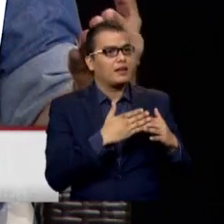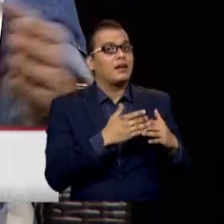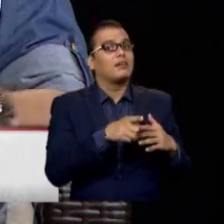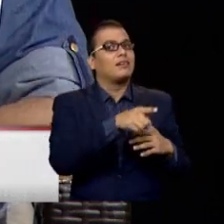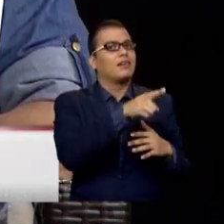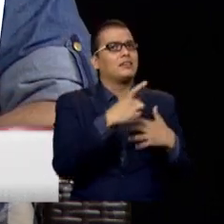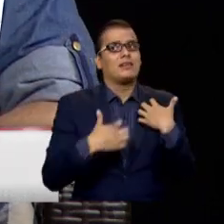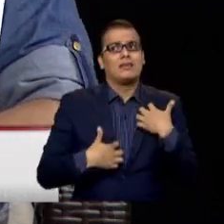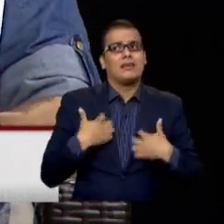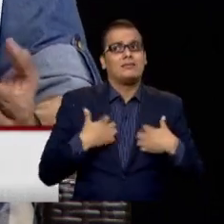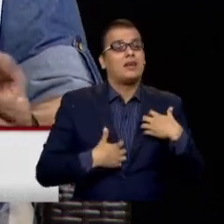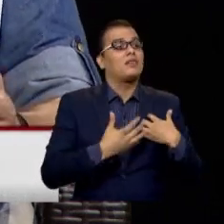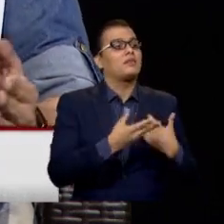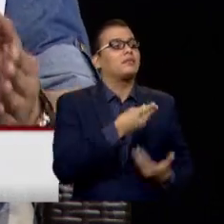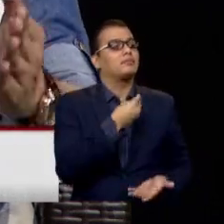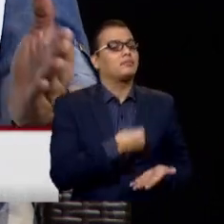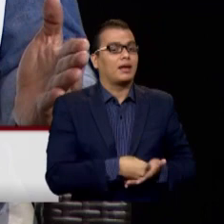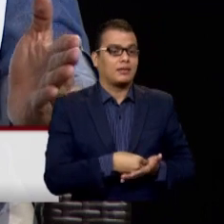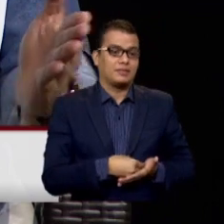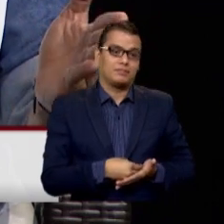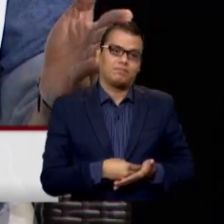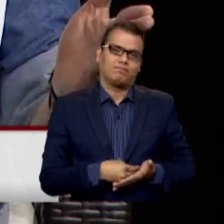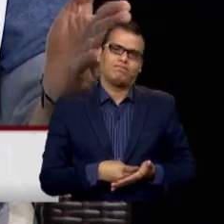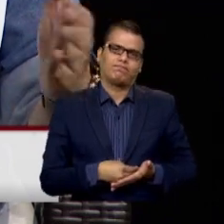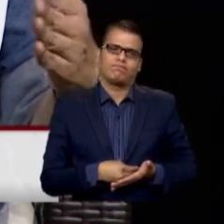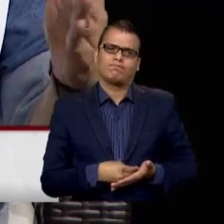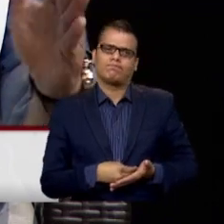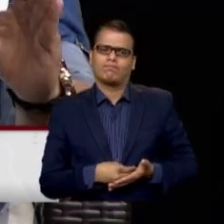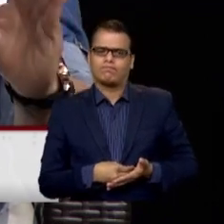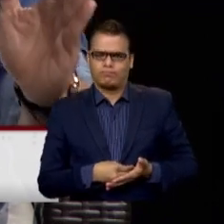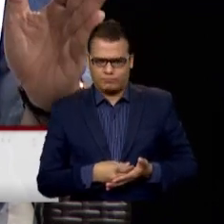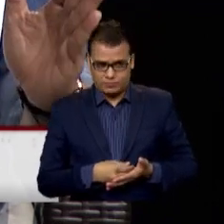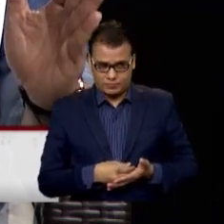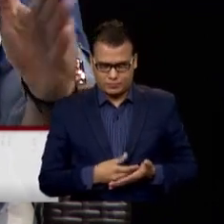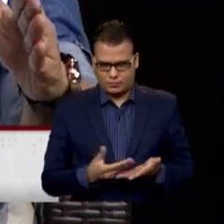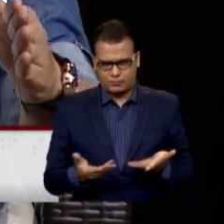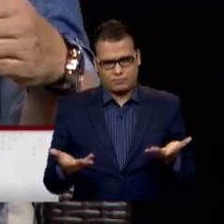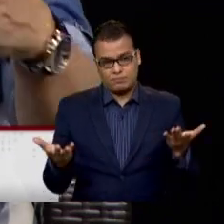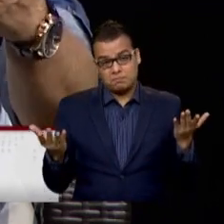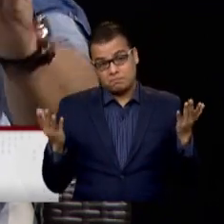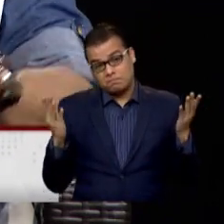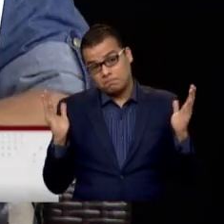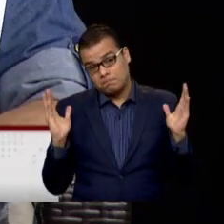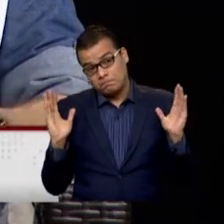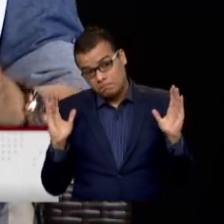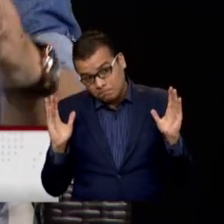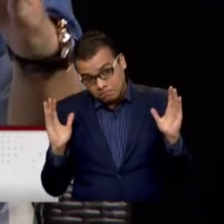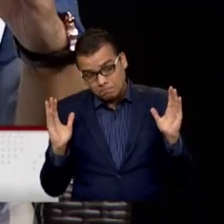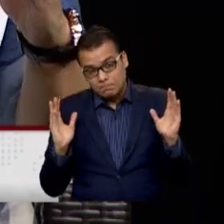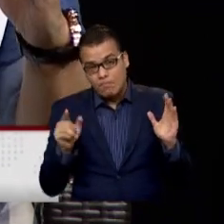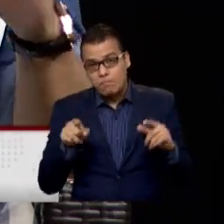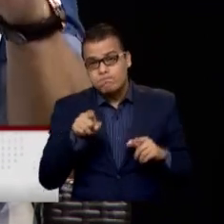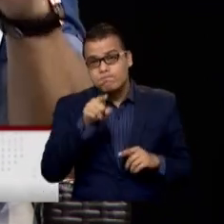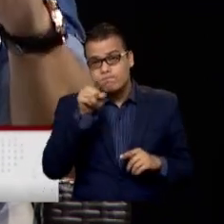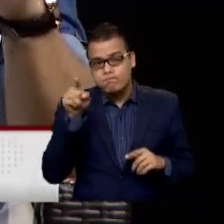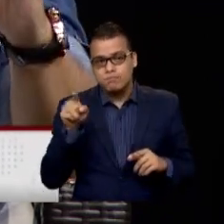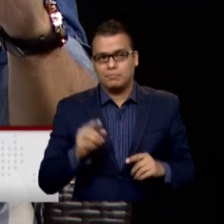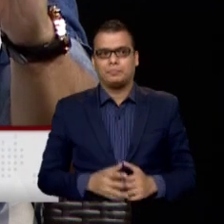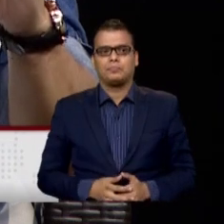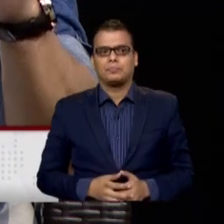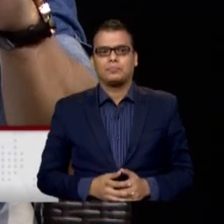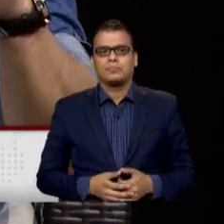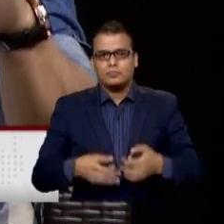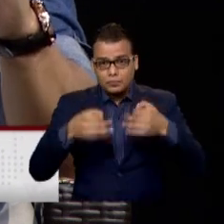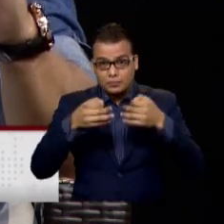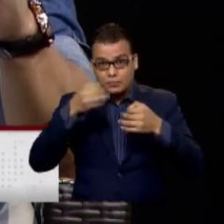que hay en el marco. Yo diría que eso no es ético, pero bueno, eso pasa. Este tipo